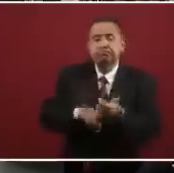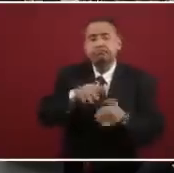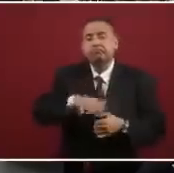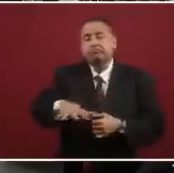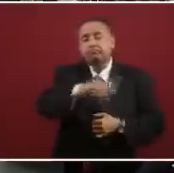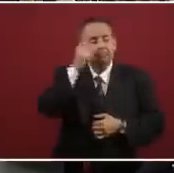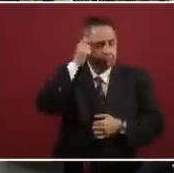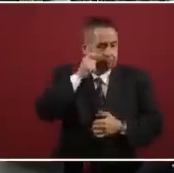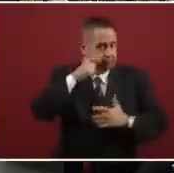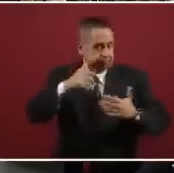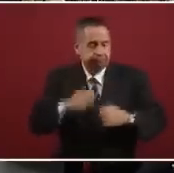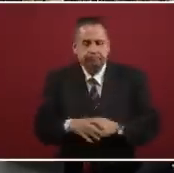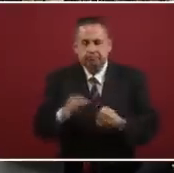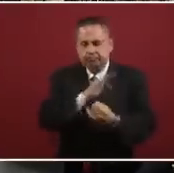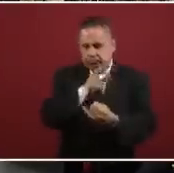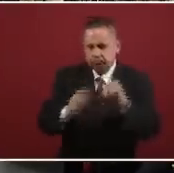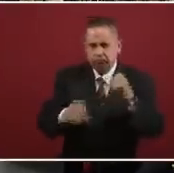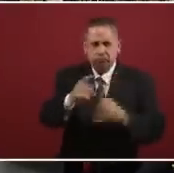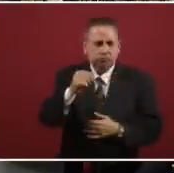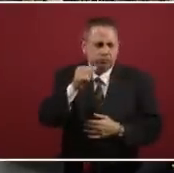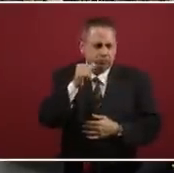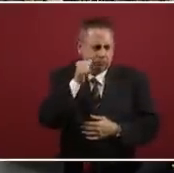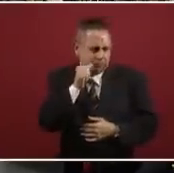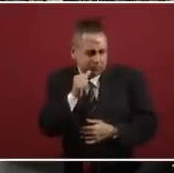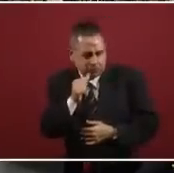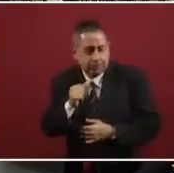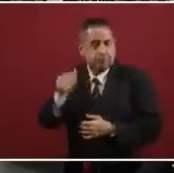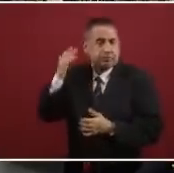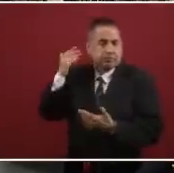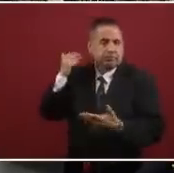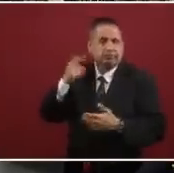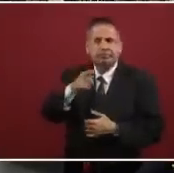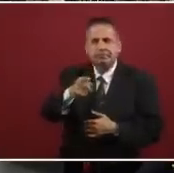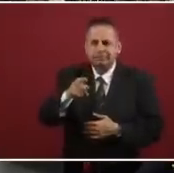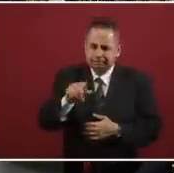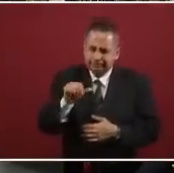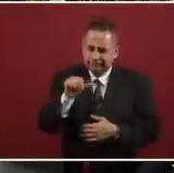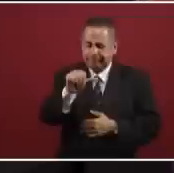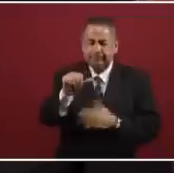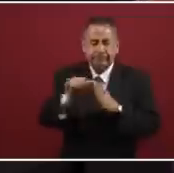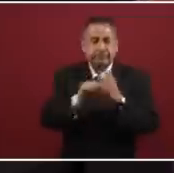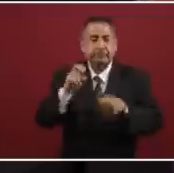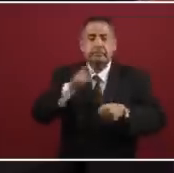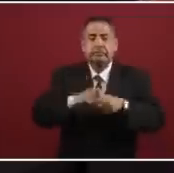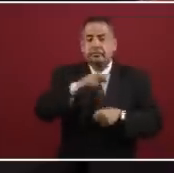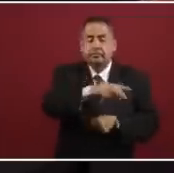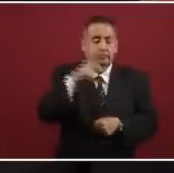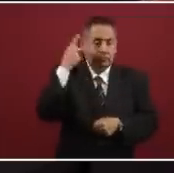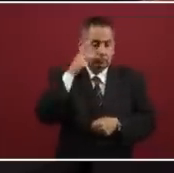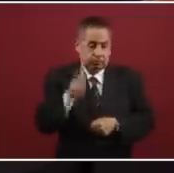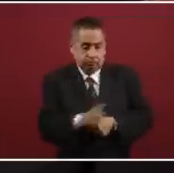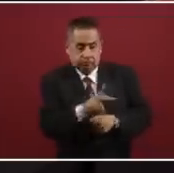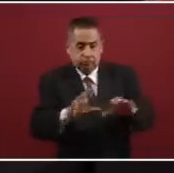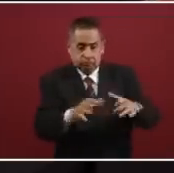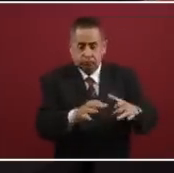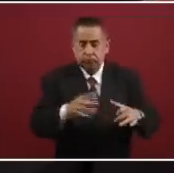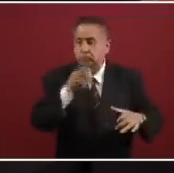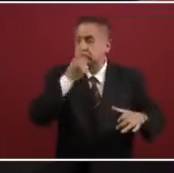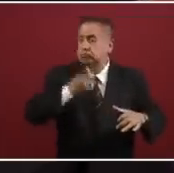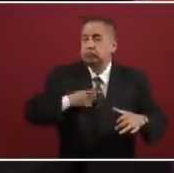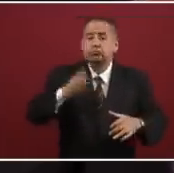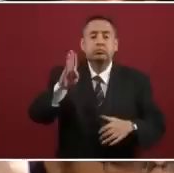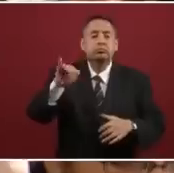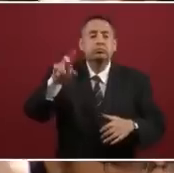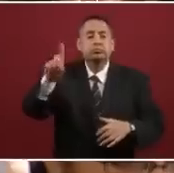último, usted dijo hace 16 meses visitando Izúcar de Matamoros en Puebla que de acuerdo con informes del Banco